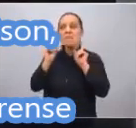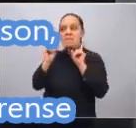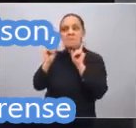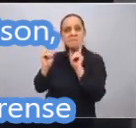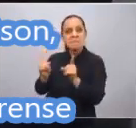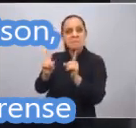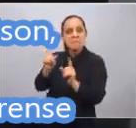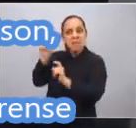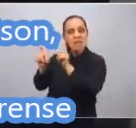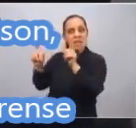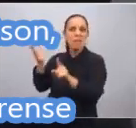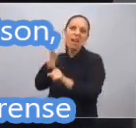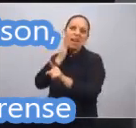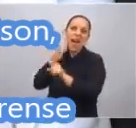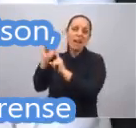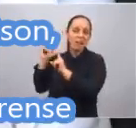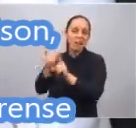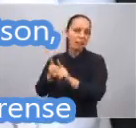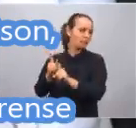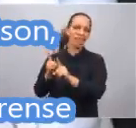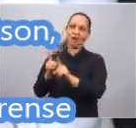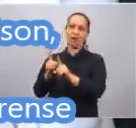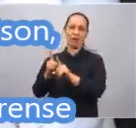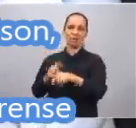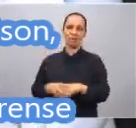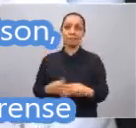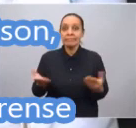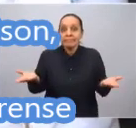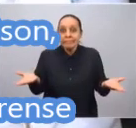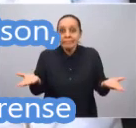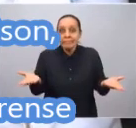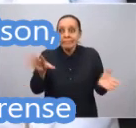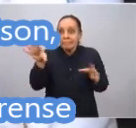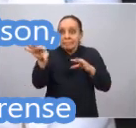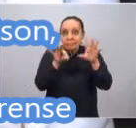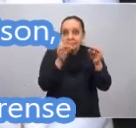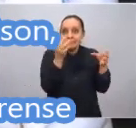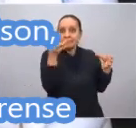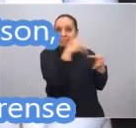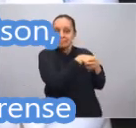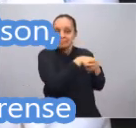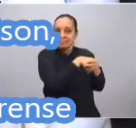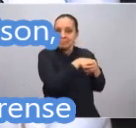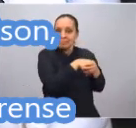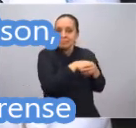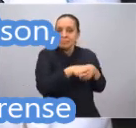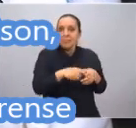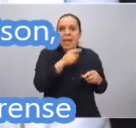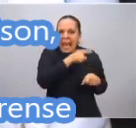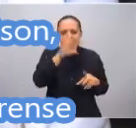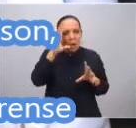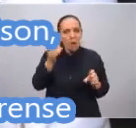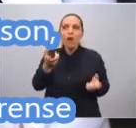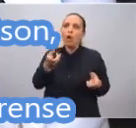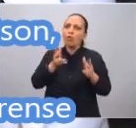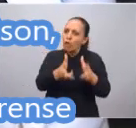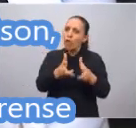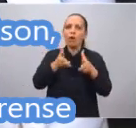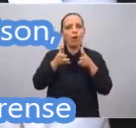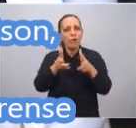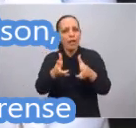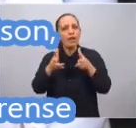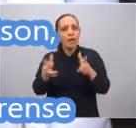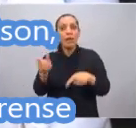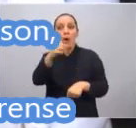buscar a los mismos de siempre. Lo repitió 1000 veces. Díganme ustedes